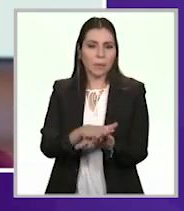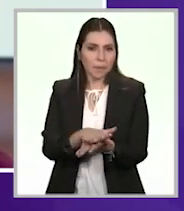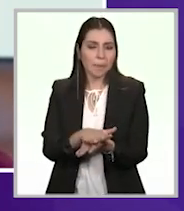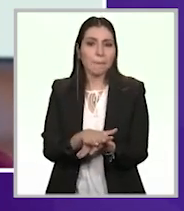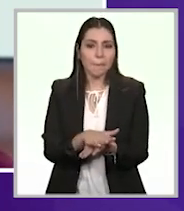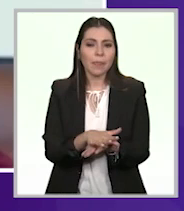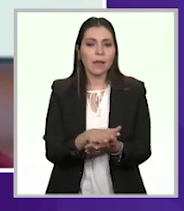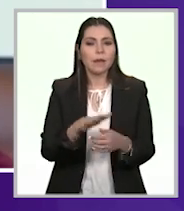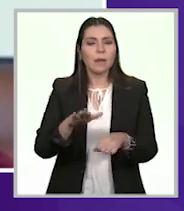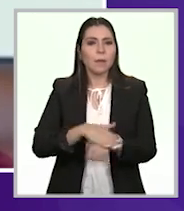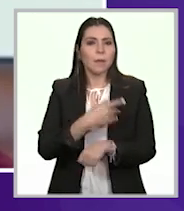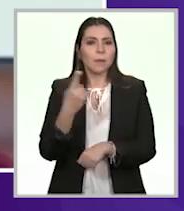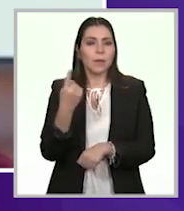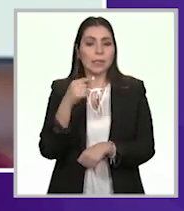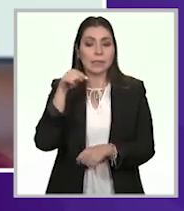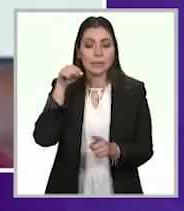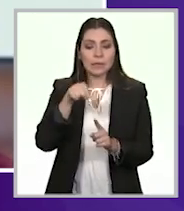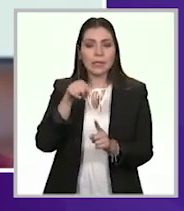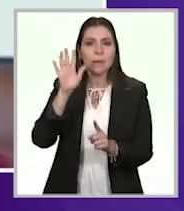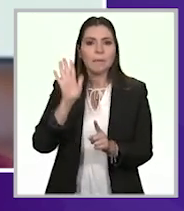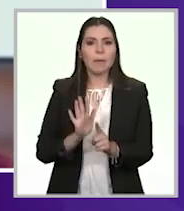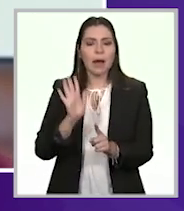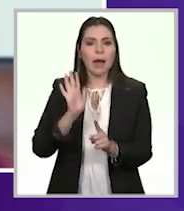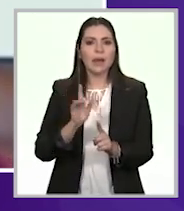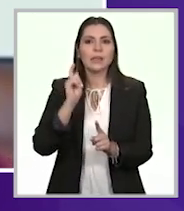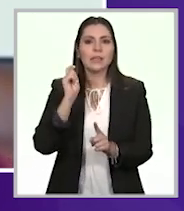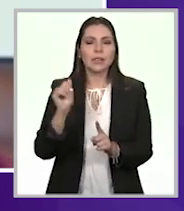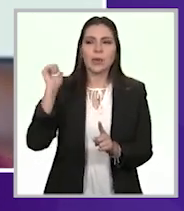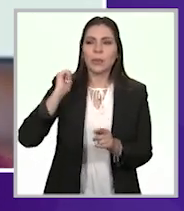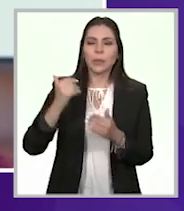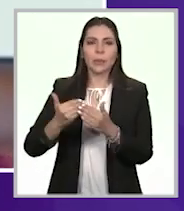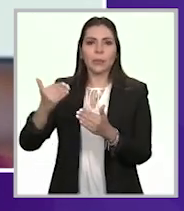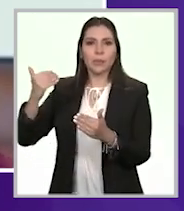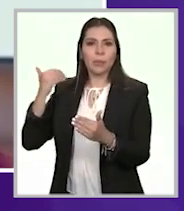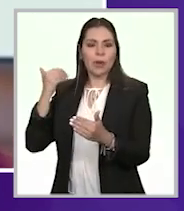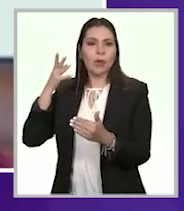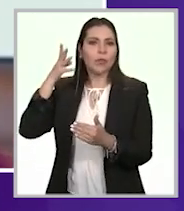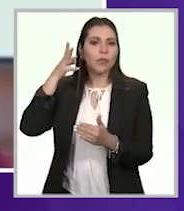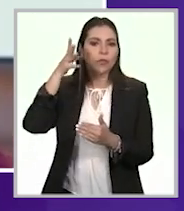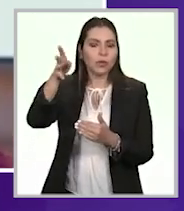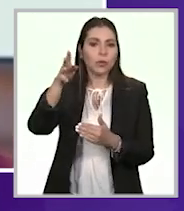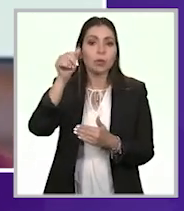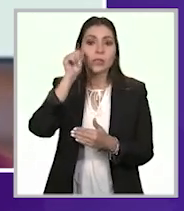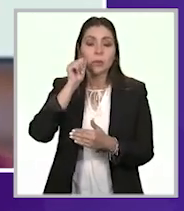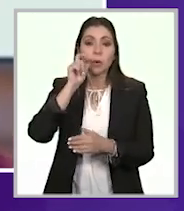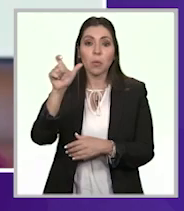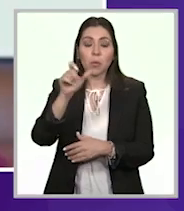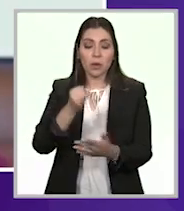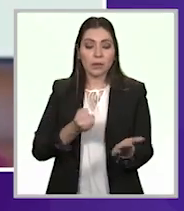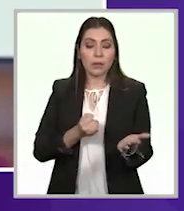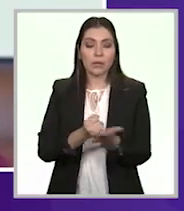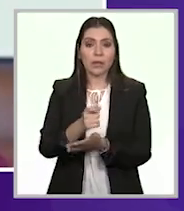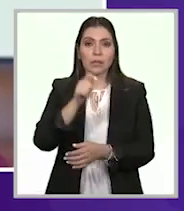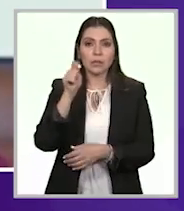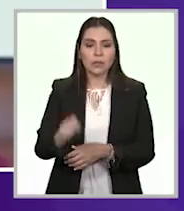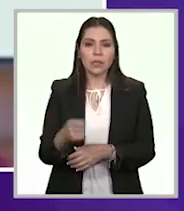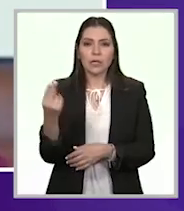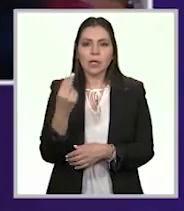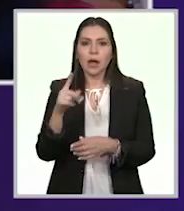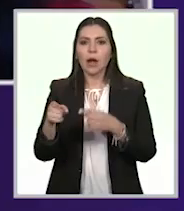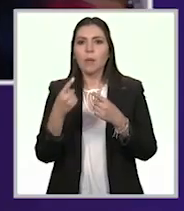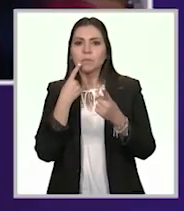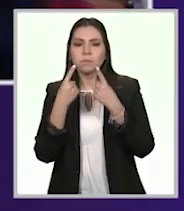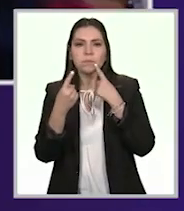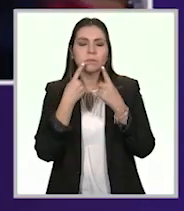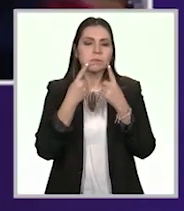mí me gusta entenderlo como un eslabón entre el pasado y el futuro. Una sentencia tiene que estar dialogando con eso, ¿no?,